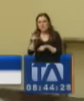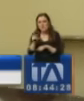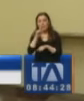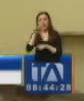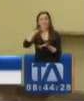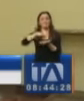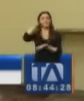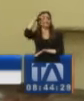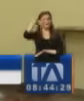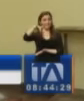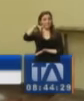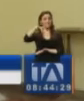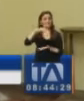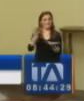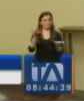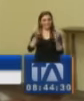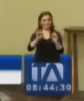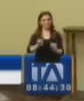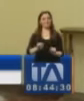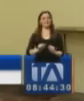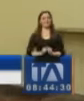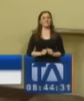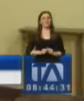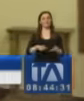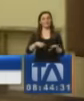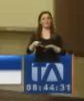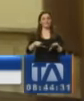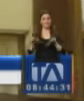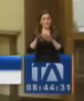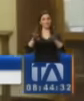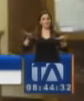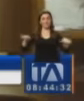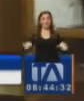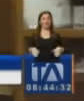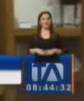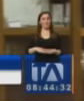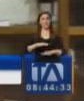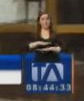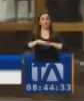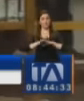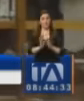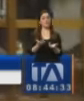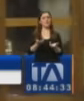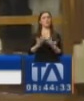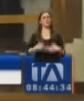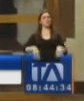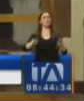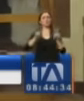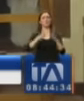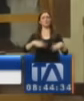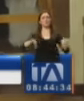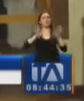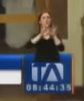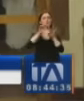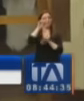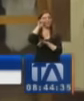CDs. Esta parte de la sala tiene sobre todo valor por los